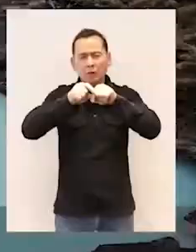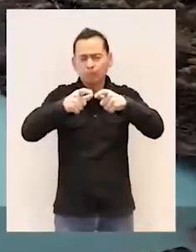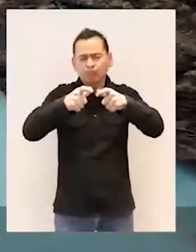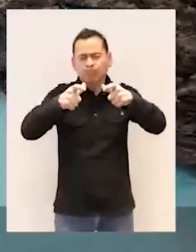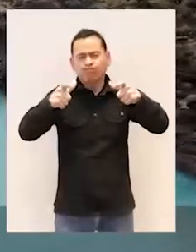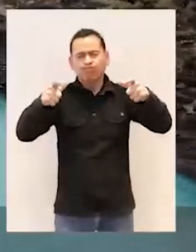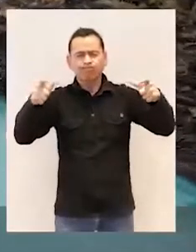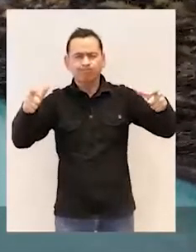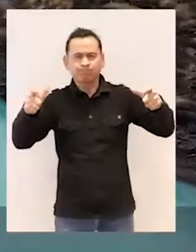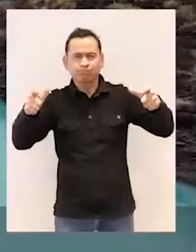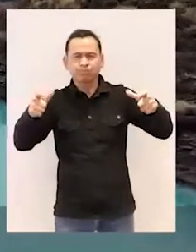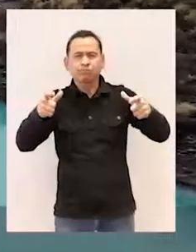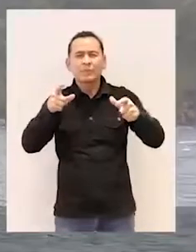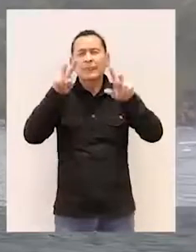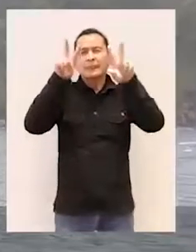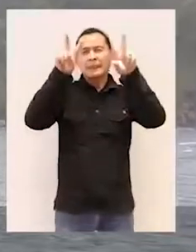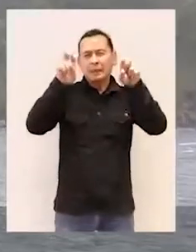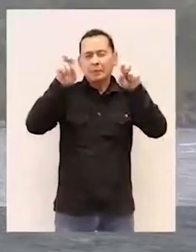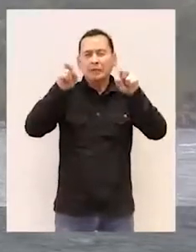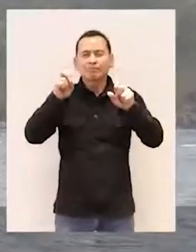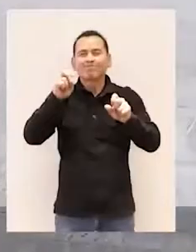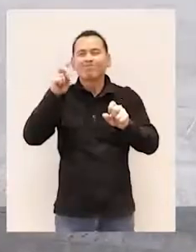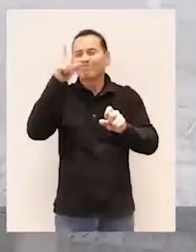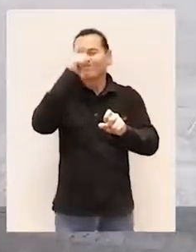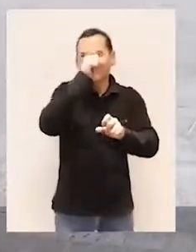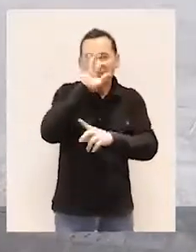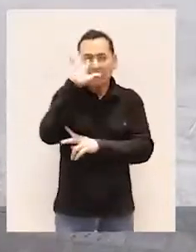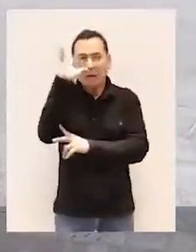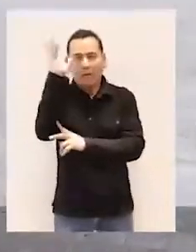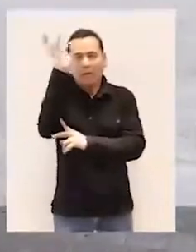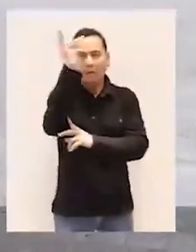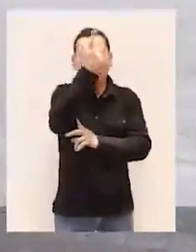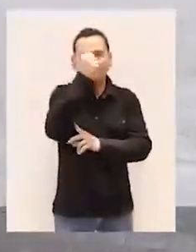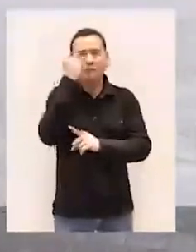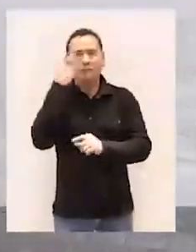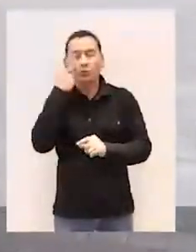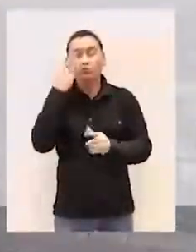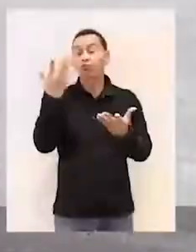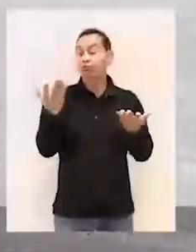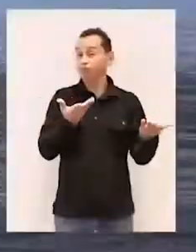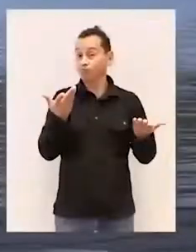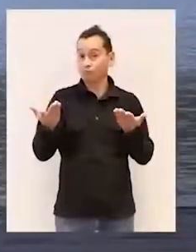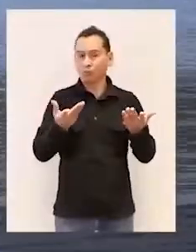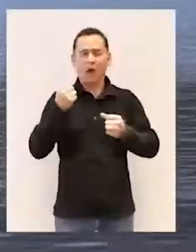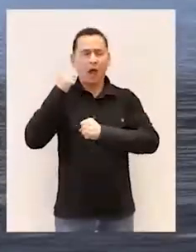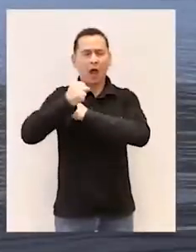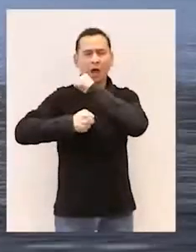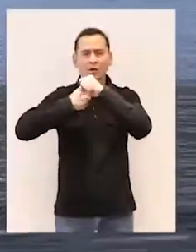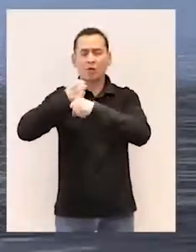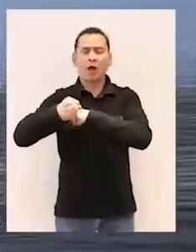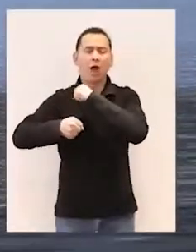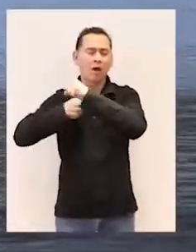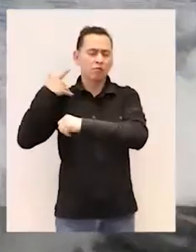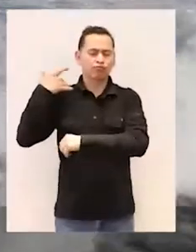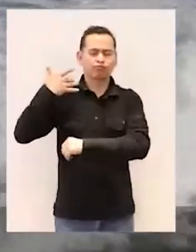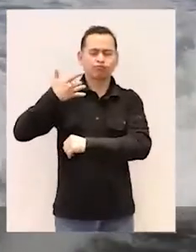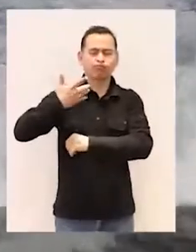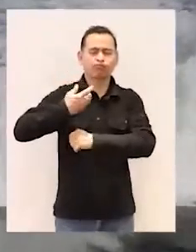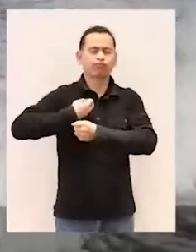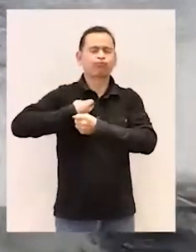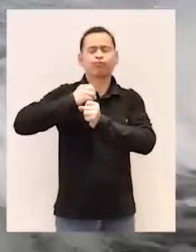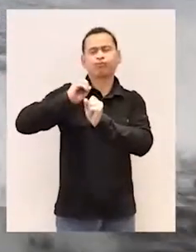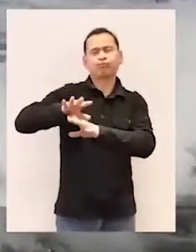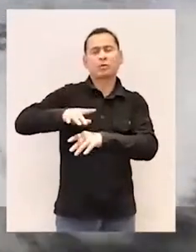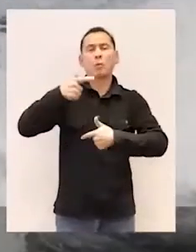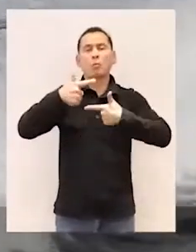extenso, fragmentado, cruzado por condiciones climáticas implacables y con un meritorio que por muchos años ha estado abandonado